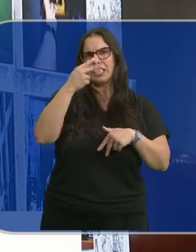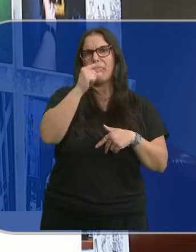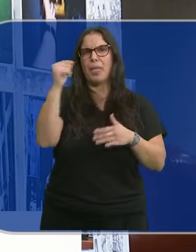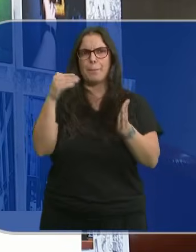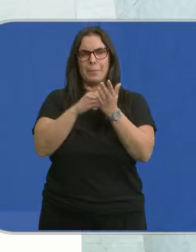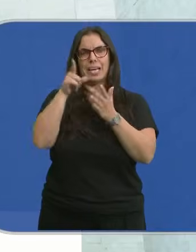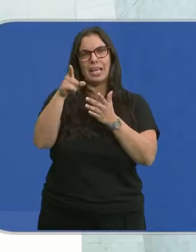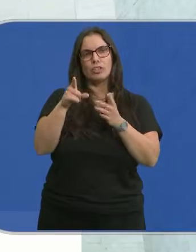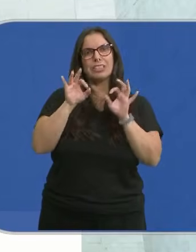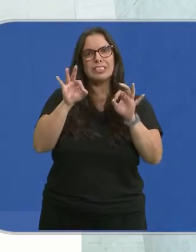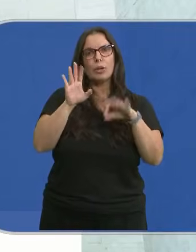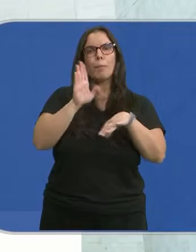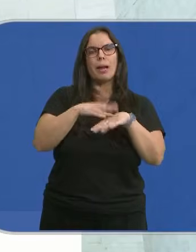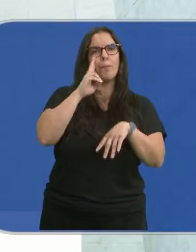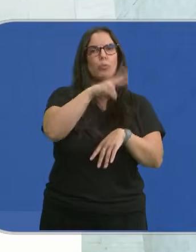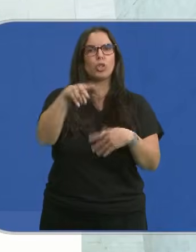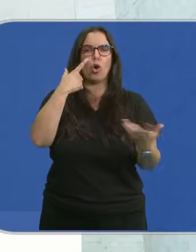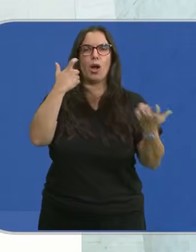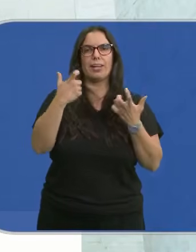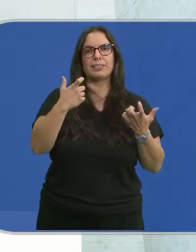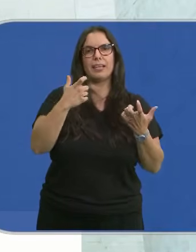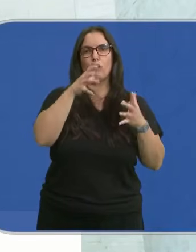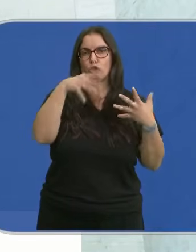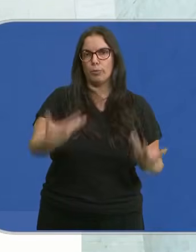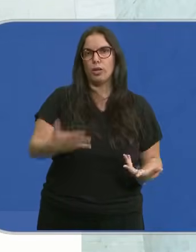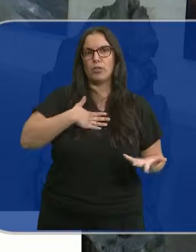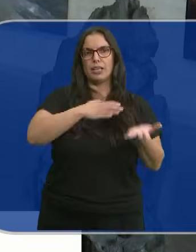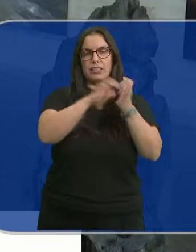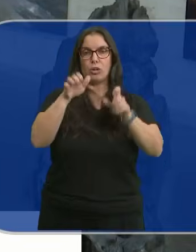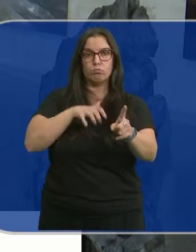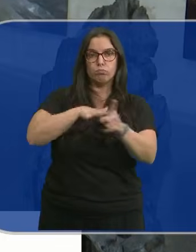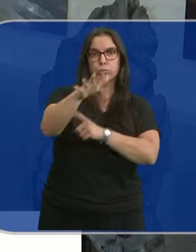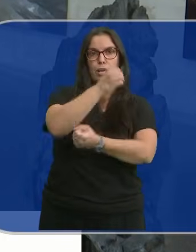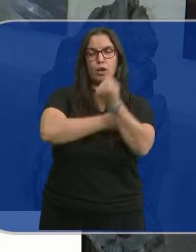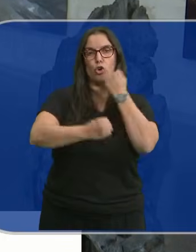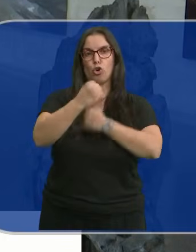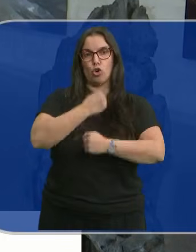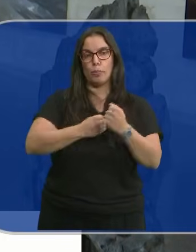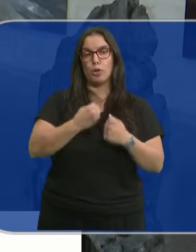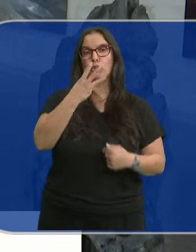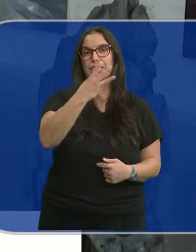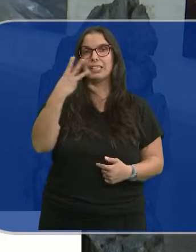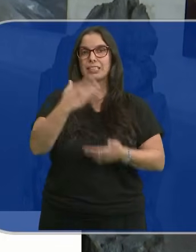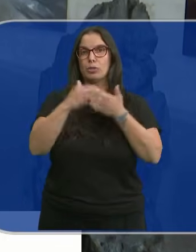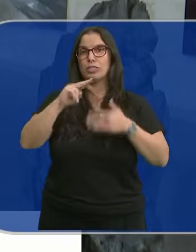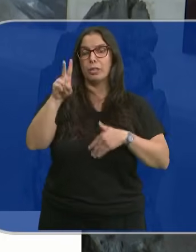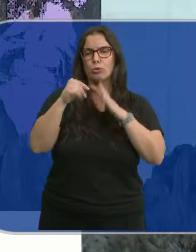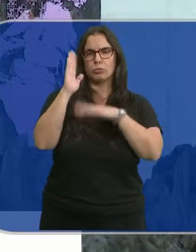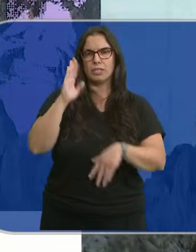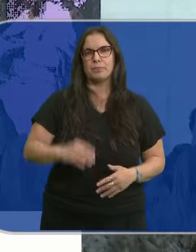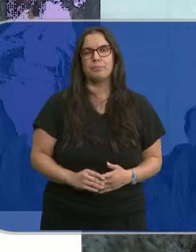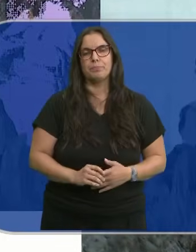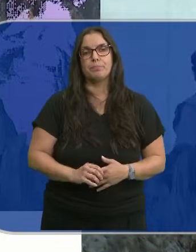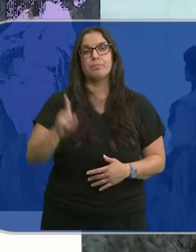elaborada específicamente para el Museo de Arte Contemporáneo de Castilla y León que dejó un impacto económico superior a los 33 millones de